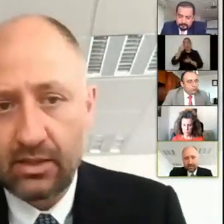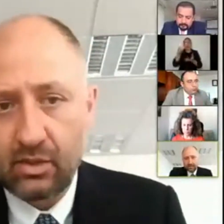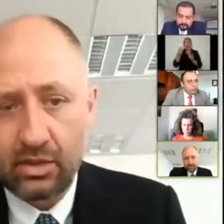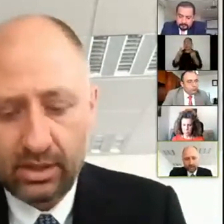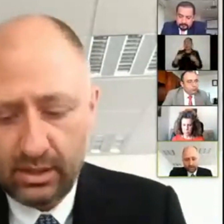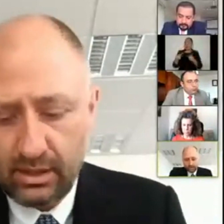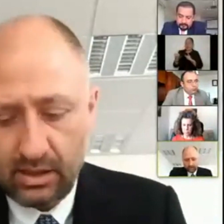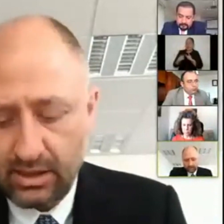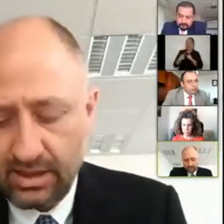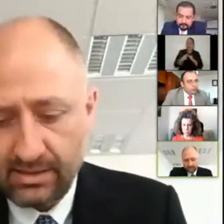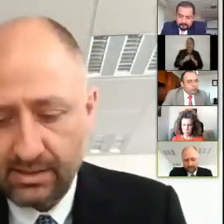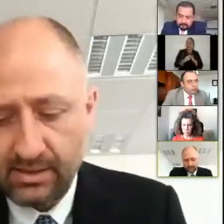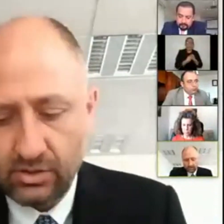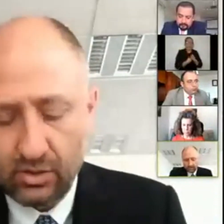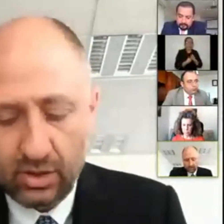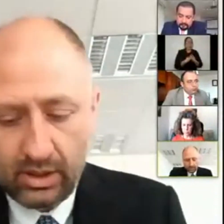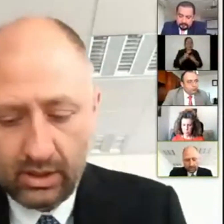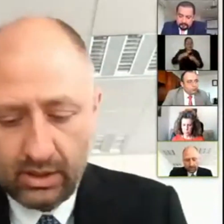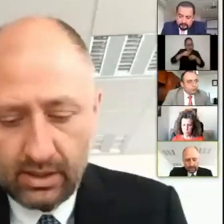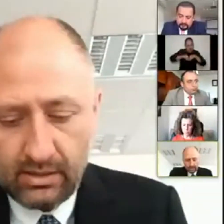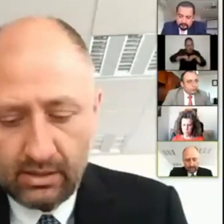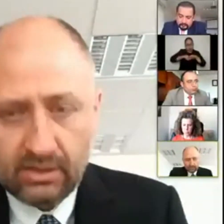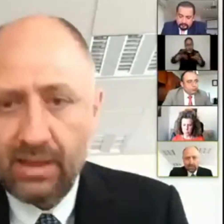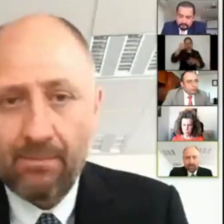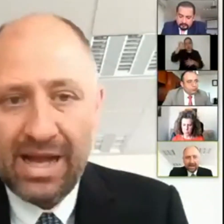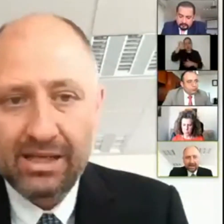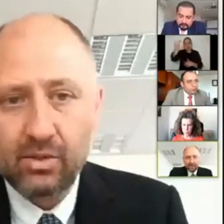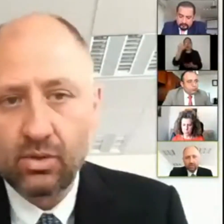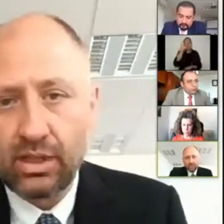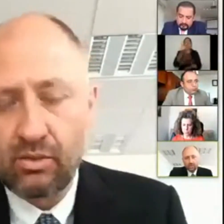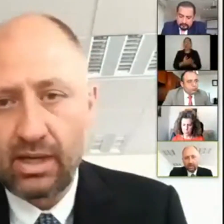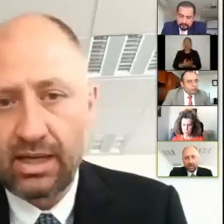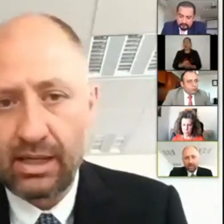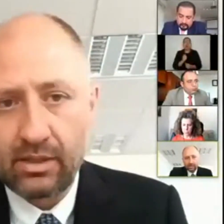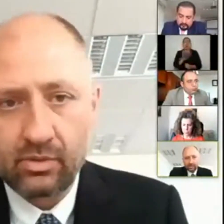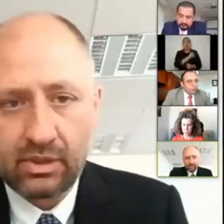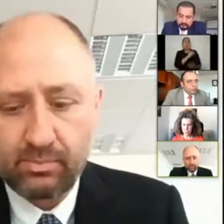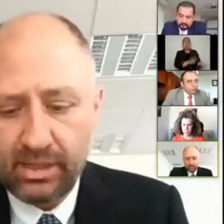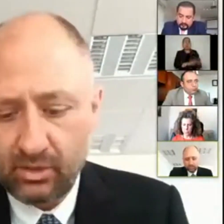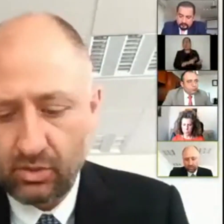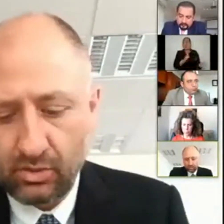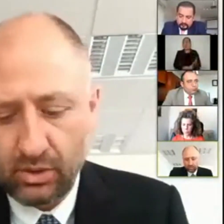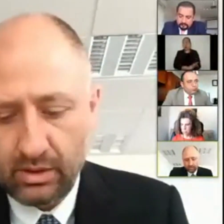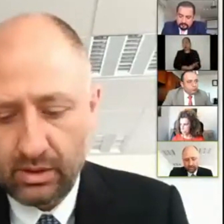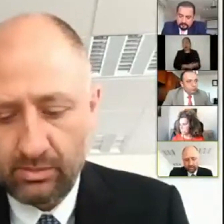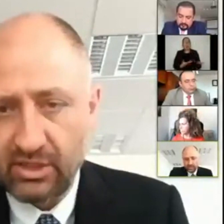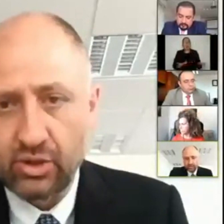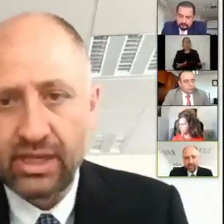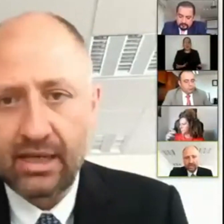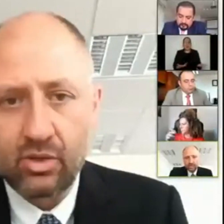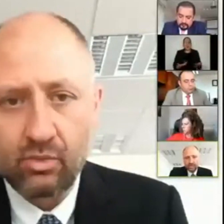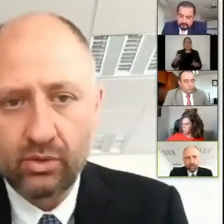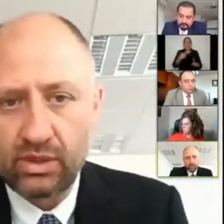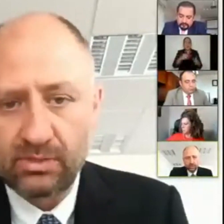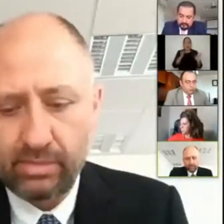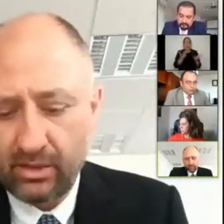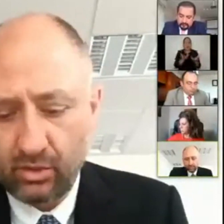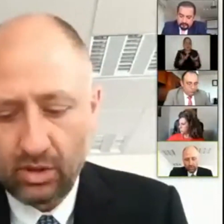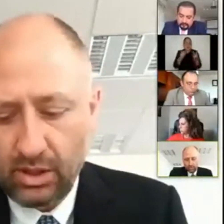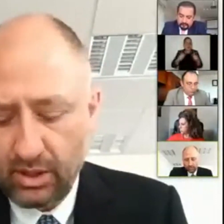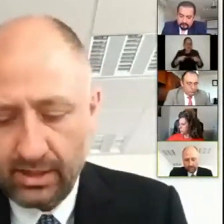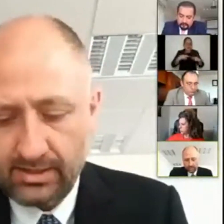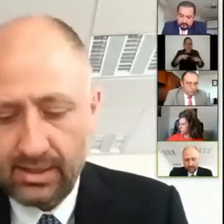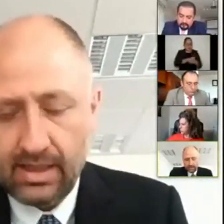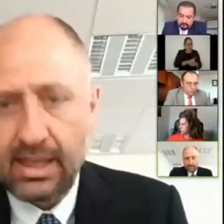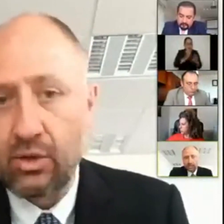tiene, ¿no? Y que es, insisto, tan válido que lo haga en un aspecto personal. Cabe señalar